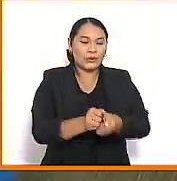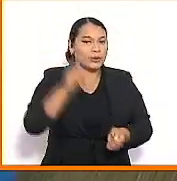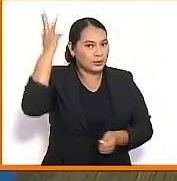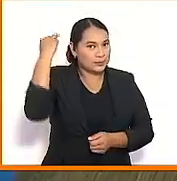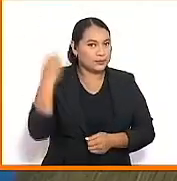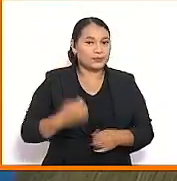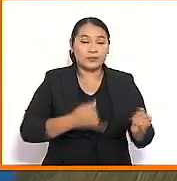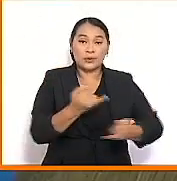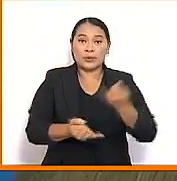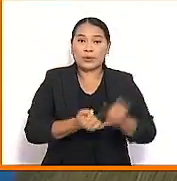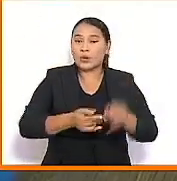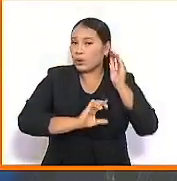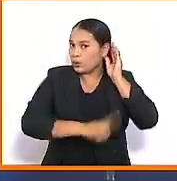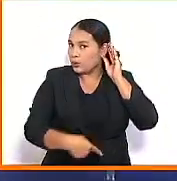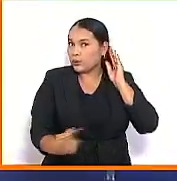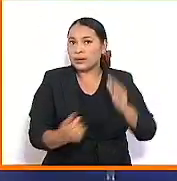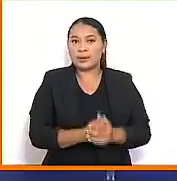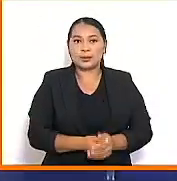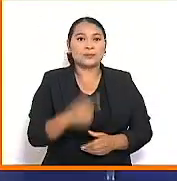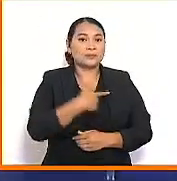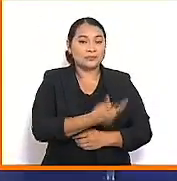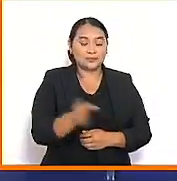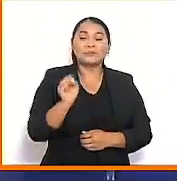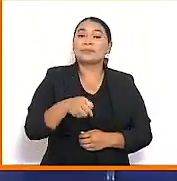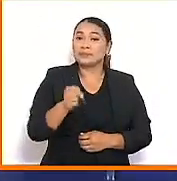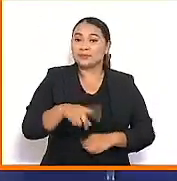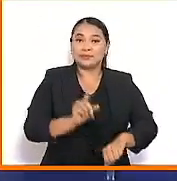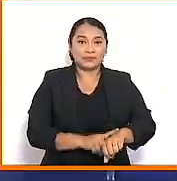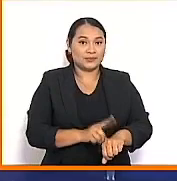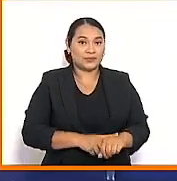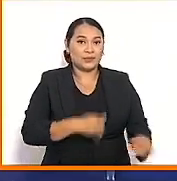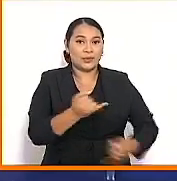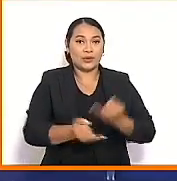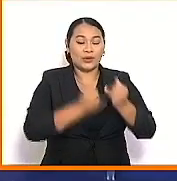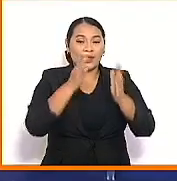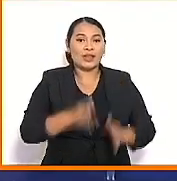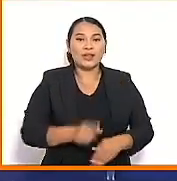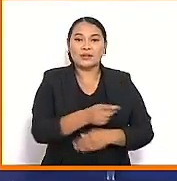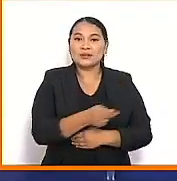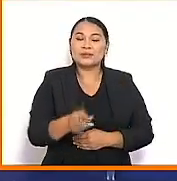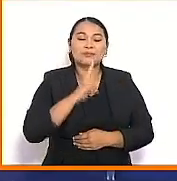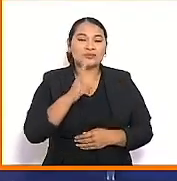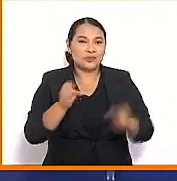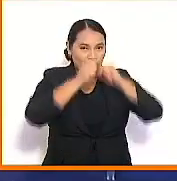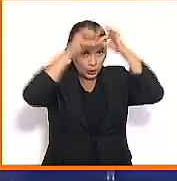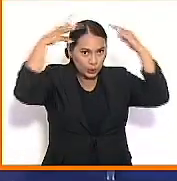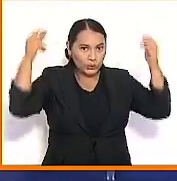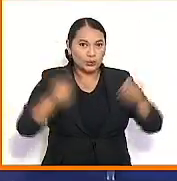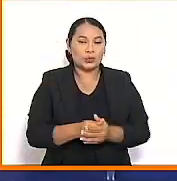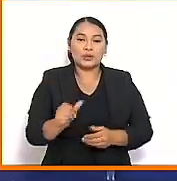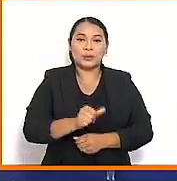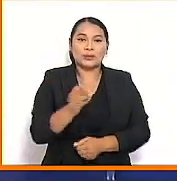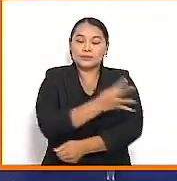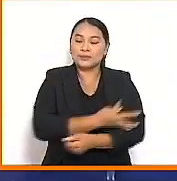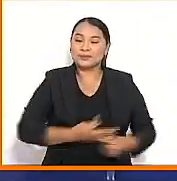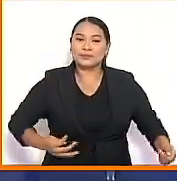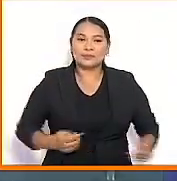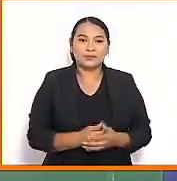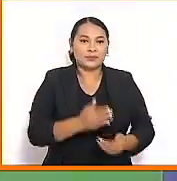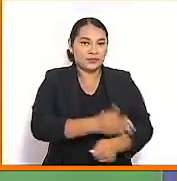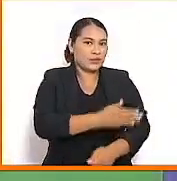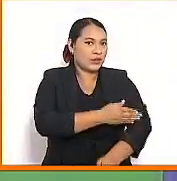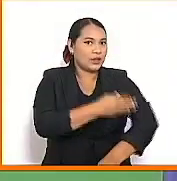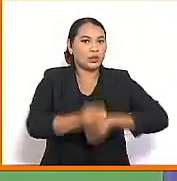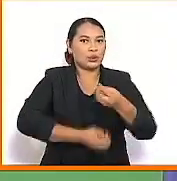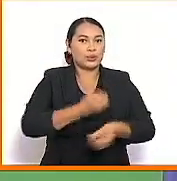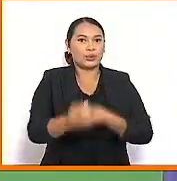en Diaria. Así es momento, querido jugador, que tu sueño se haga una realidad en Diaria en esta agradable tarde. Pero antes,